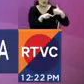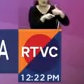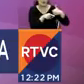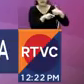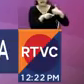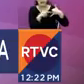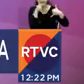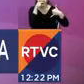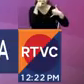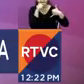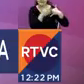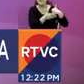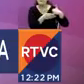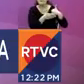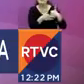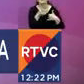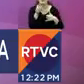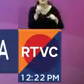página